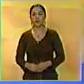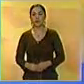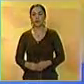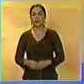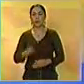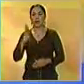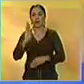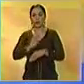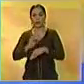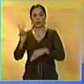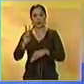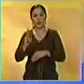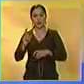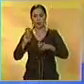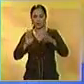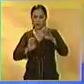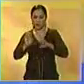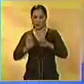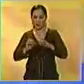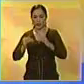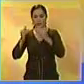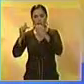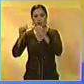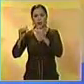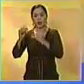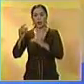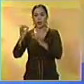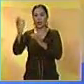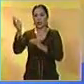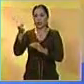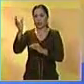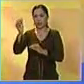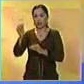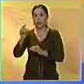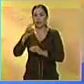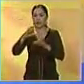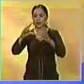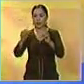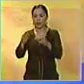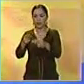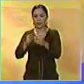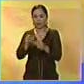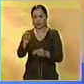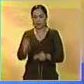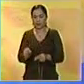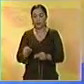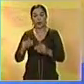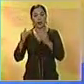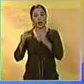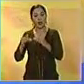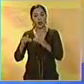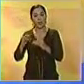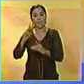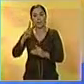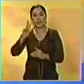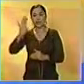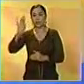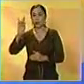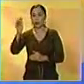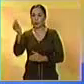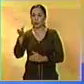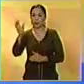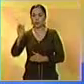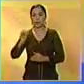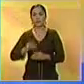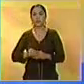El Banco Central de Venezuela revisará el tope de las tasas de interés activas para tarjetas de crédito, el cual tiene un límite máximo de 28%.